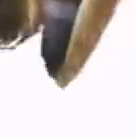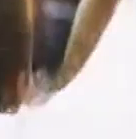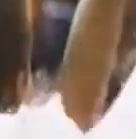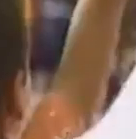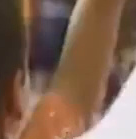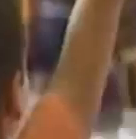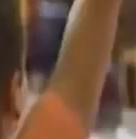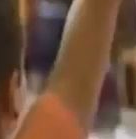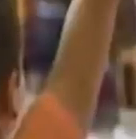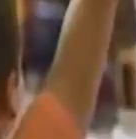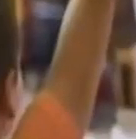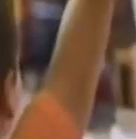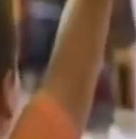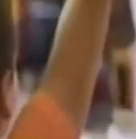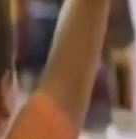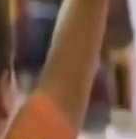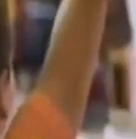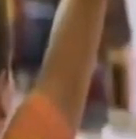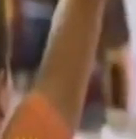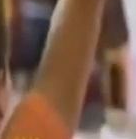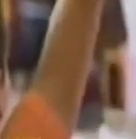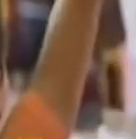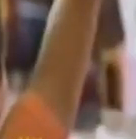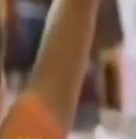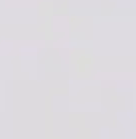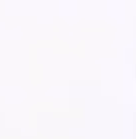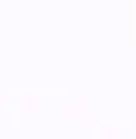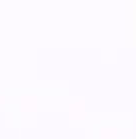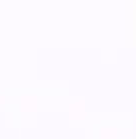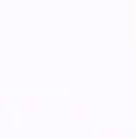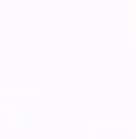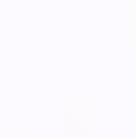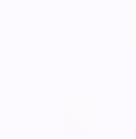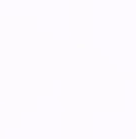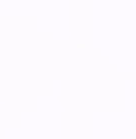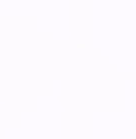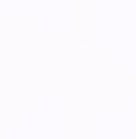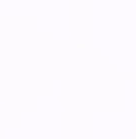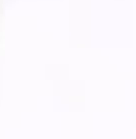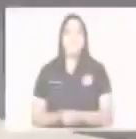A continuación, Comunicación y Lenguaje, cuarto primaria.